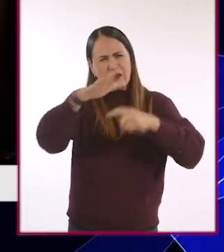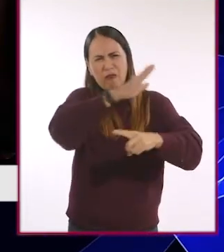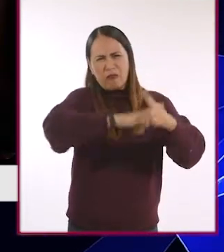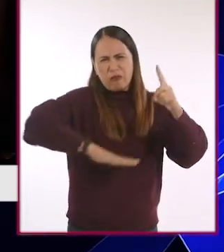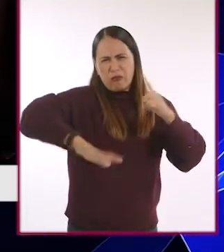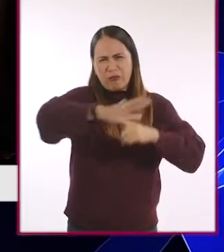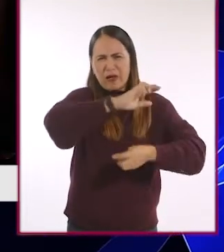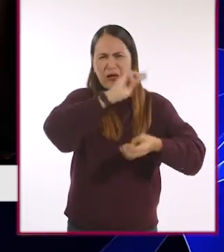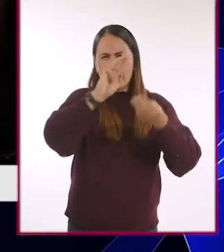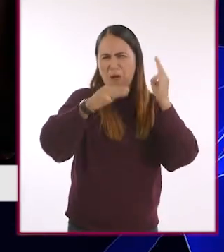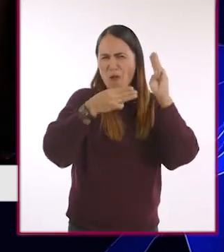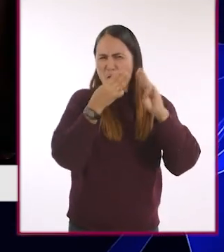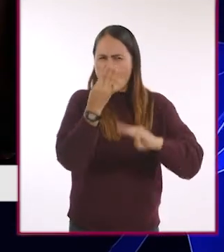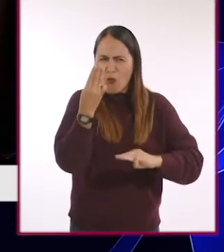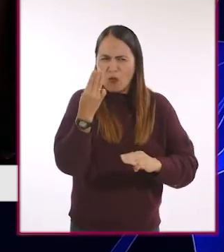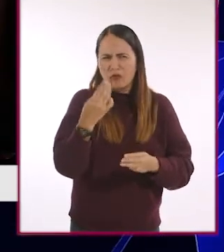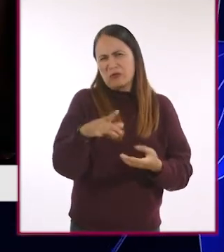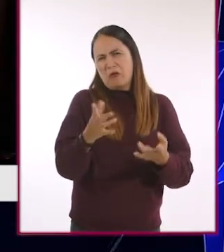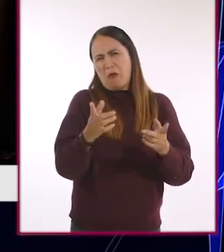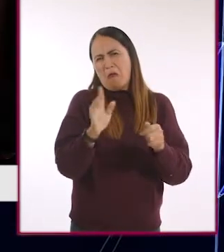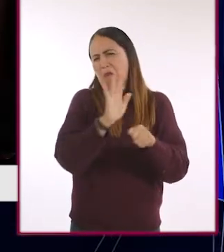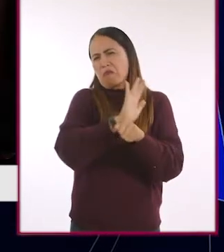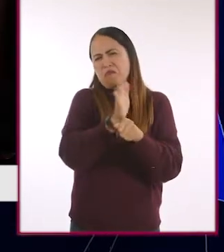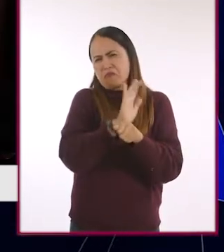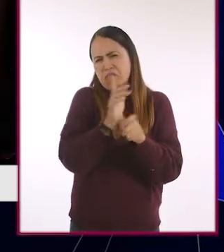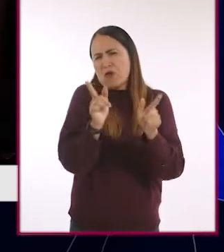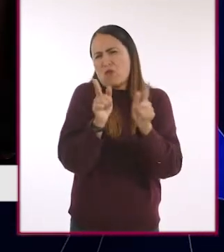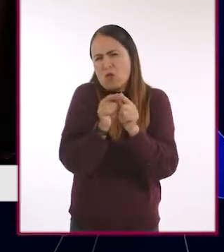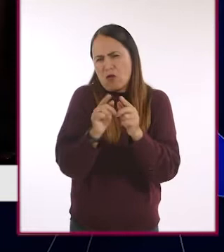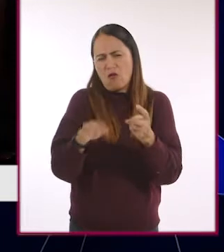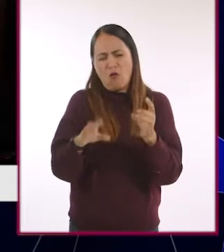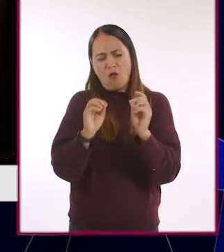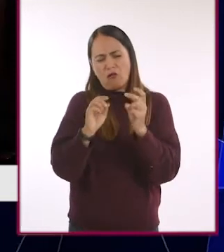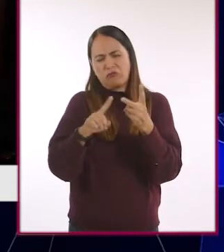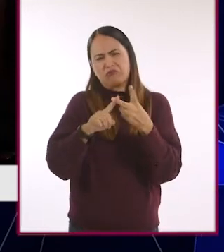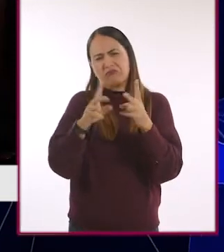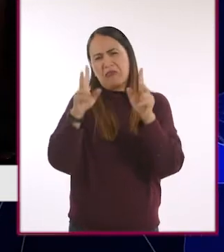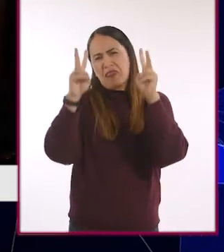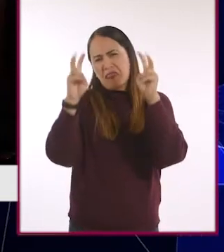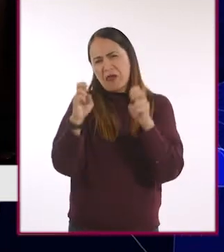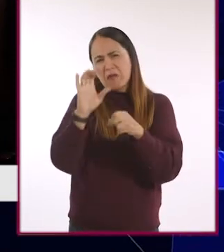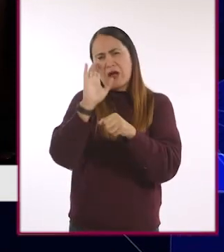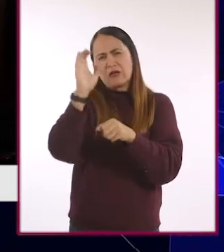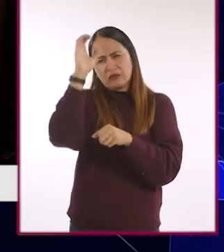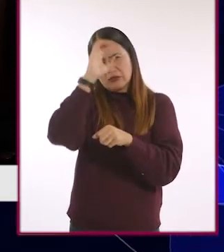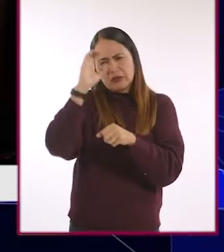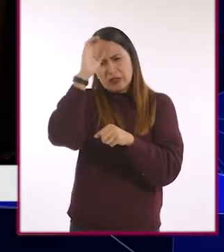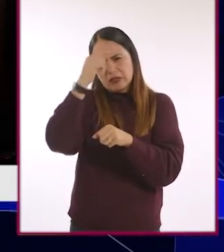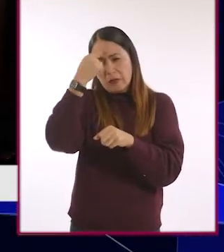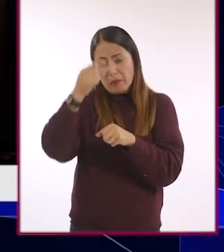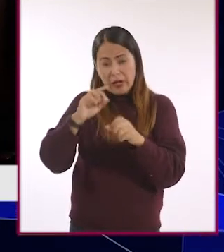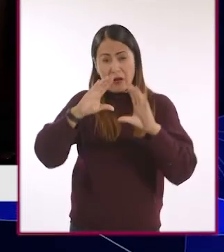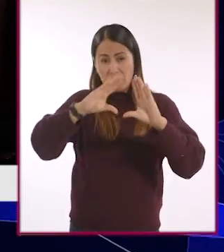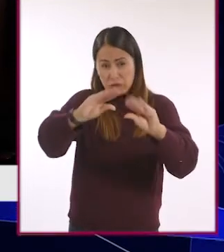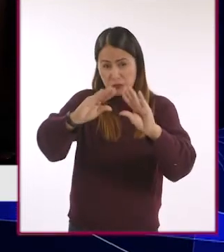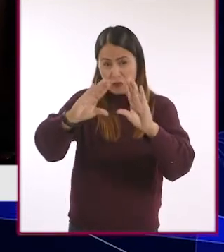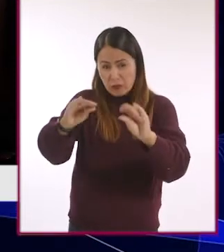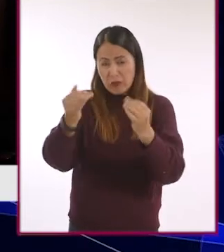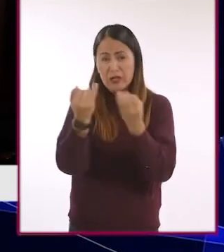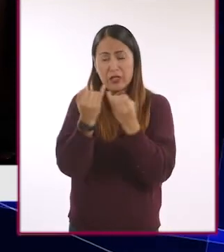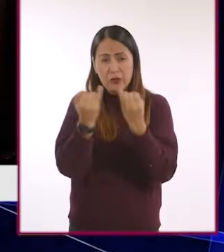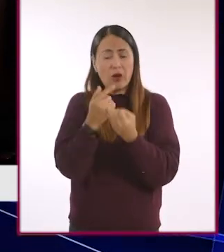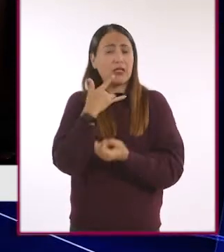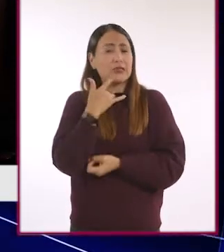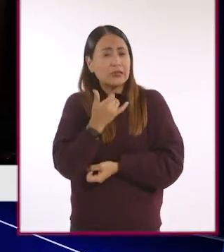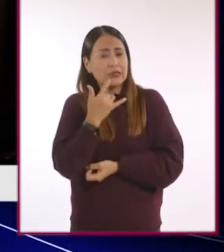tanto para documentales o para ciencia tal cual, ¿no? Para enseñar como para divertir, ¿no? Entonces creo que